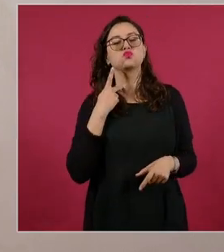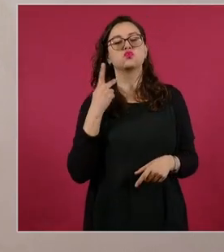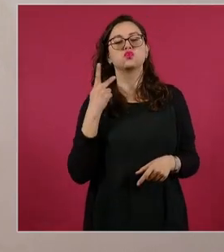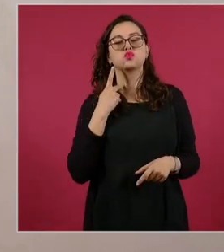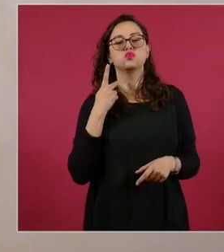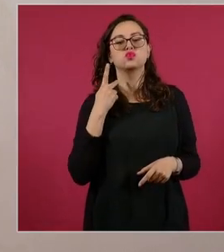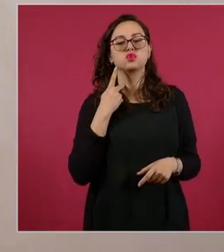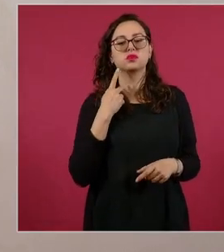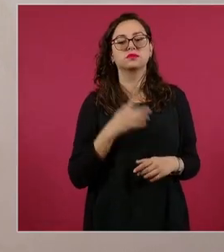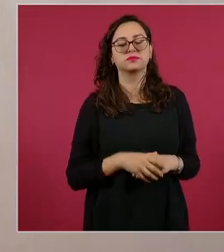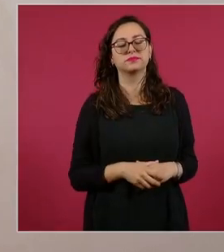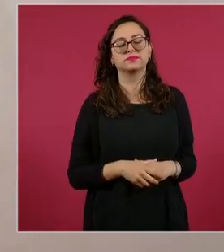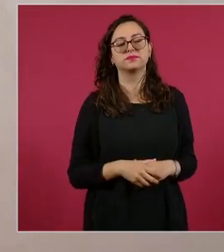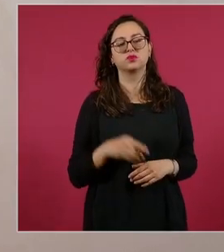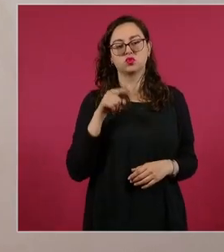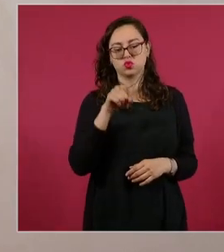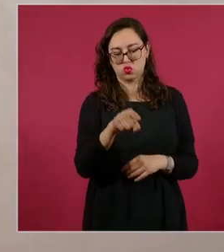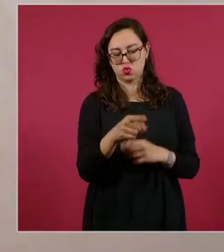salinista